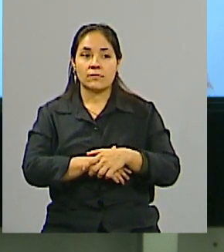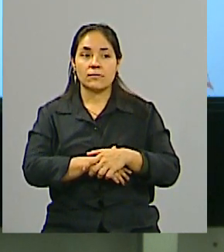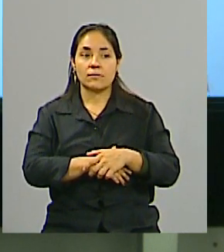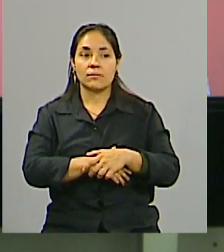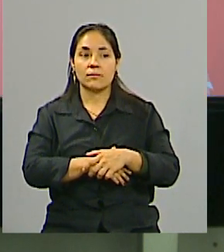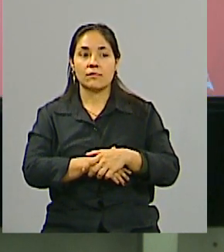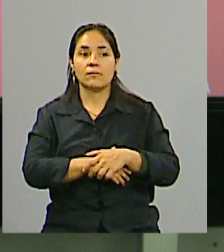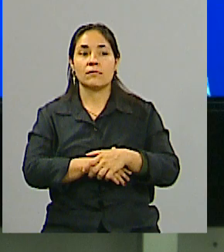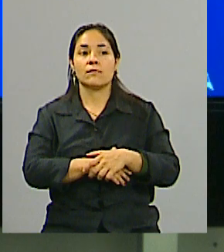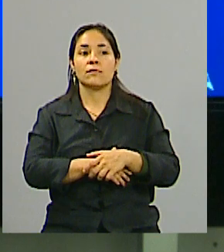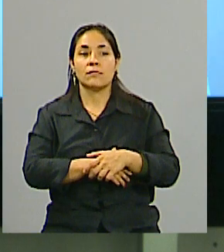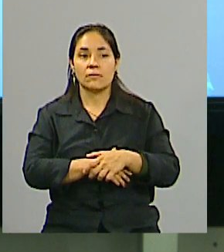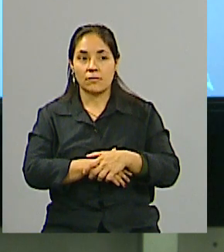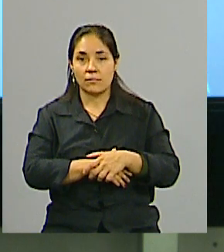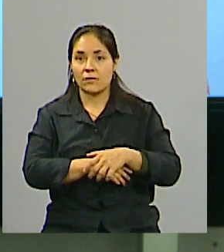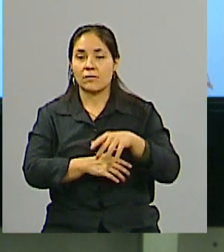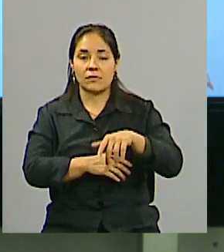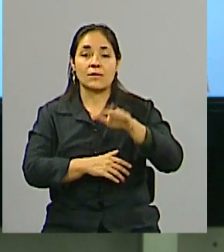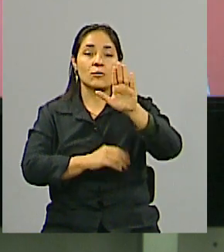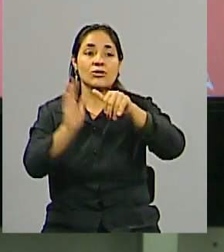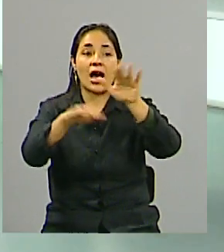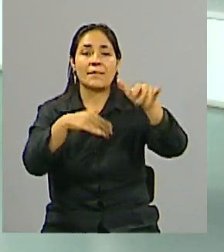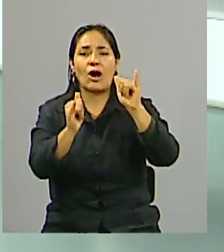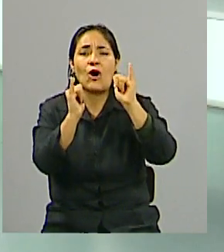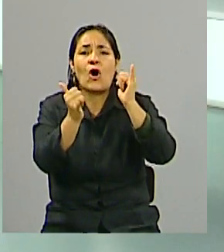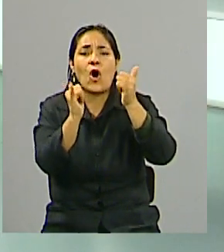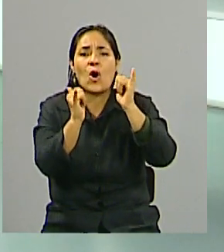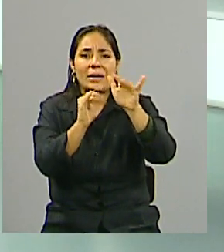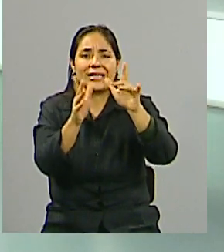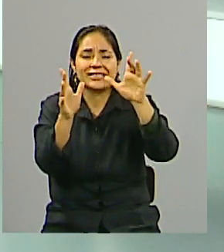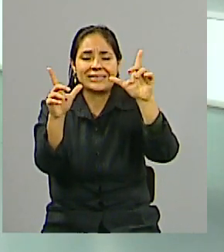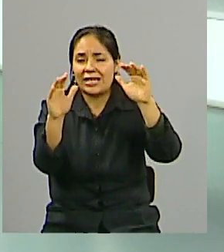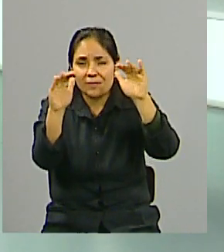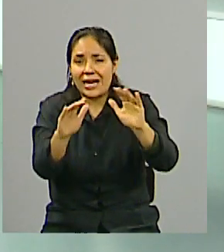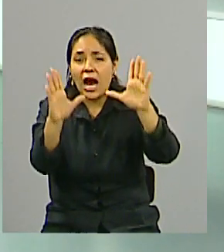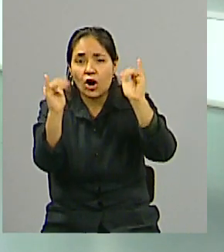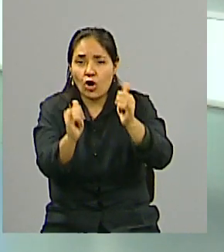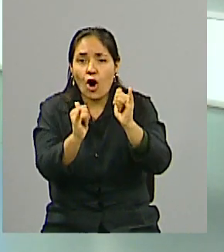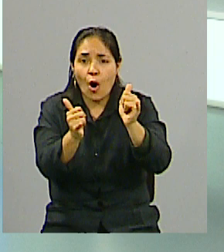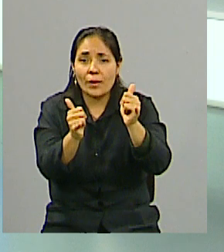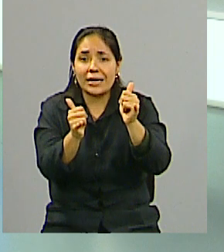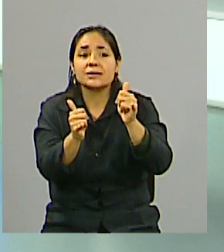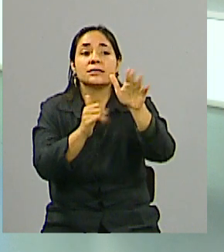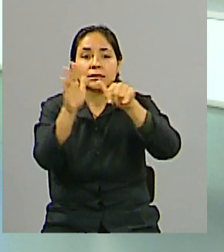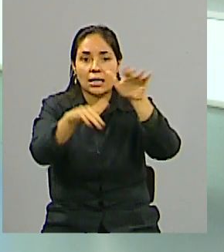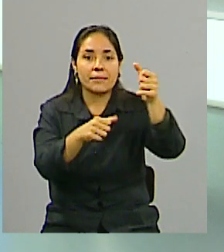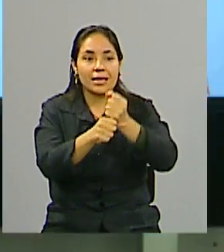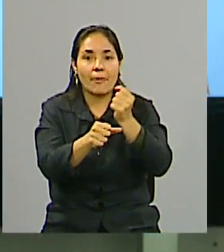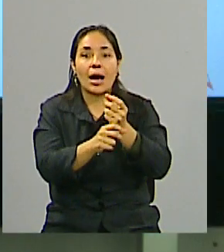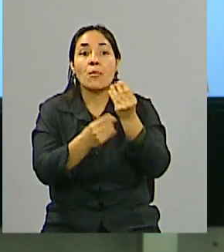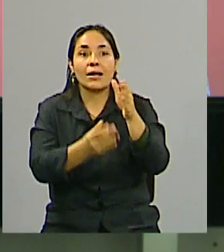se sirven de la mano de obra más joven y de la más vulnerada porque no responde a derechos, digamos. Claro.